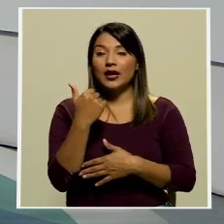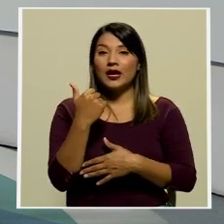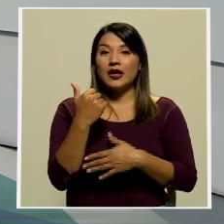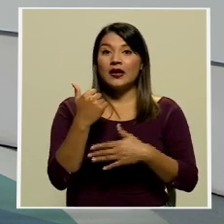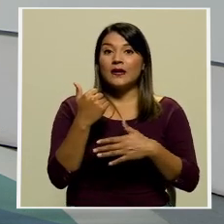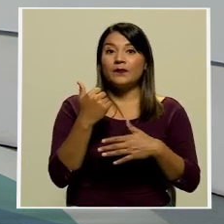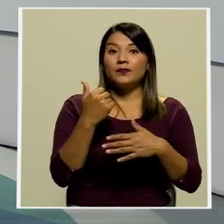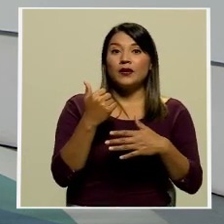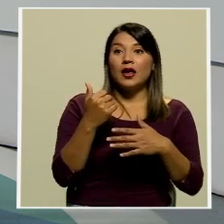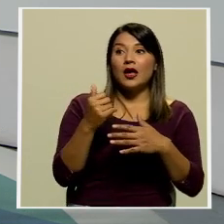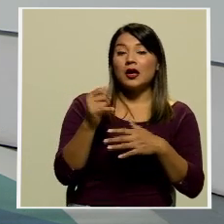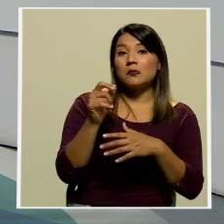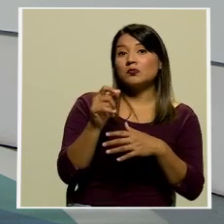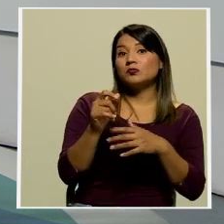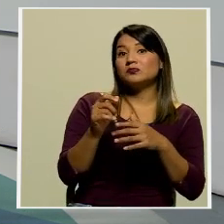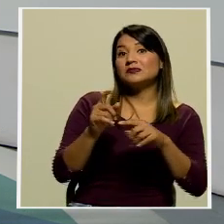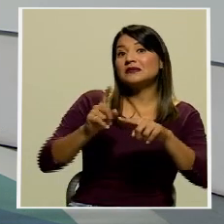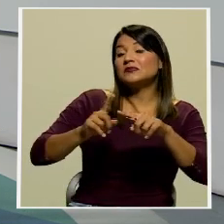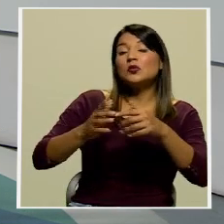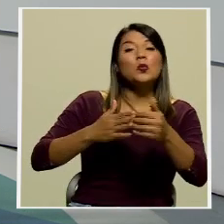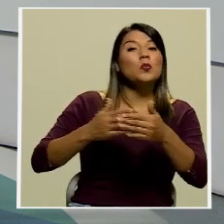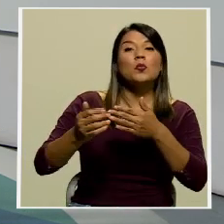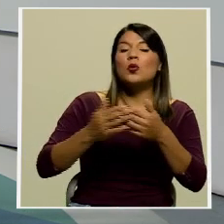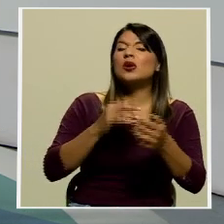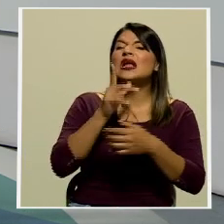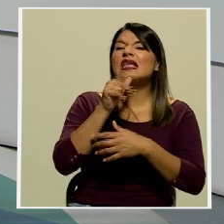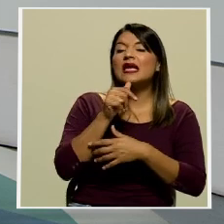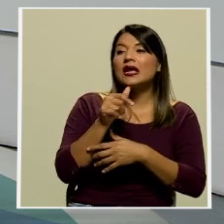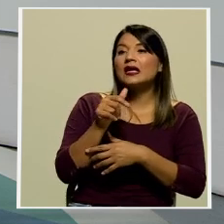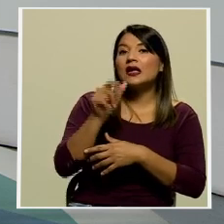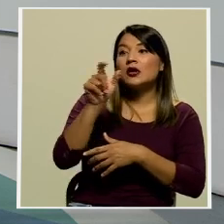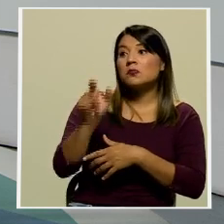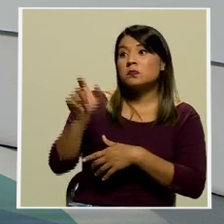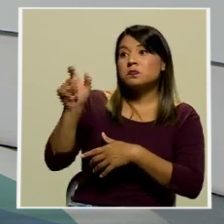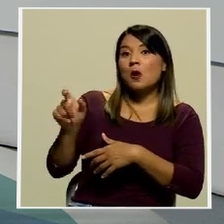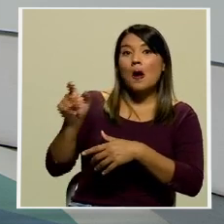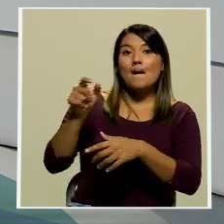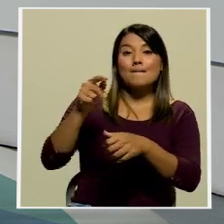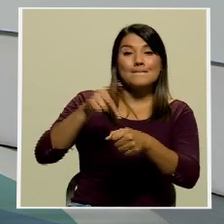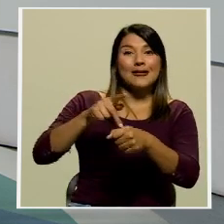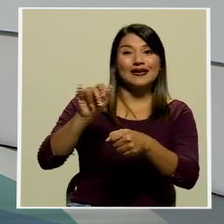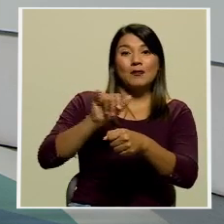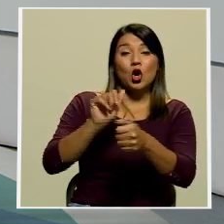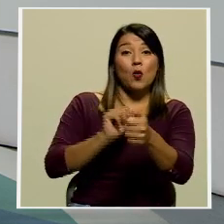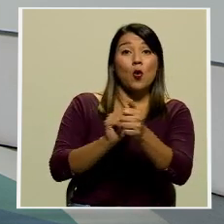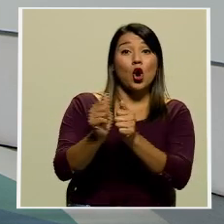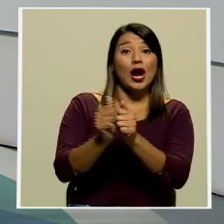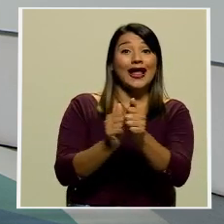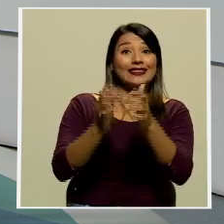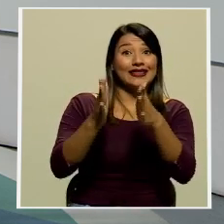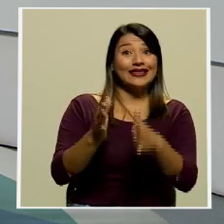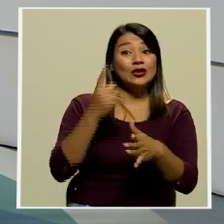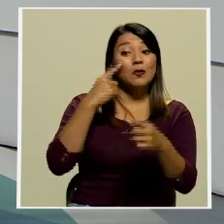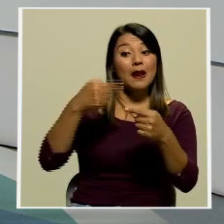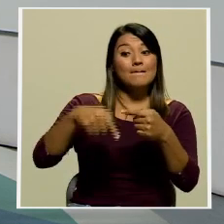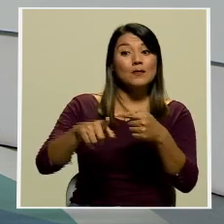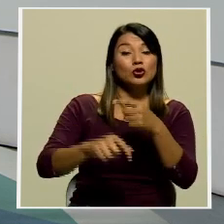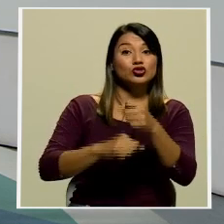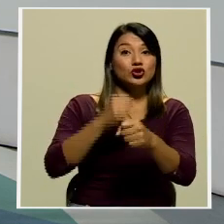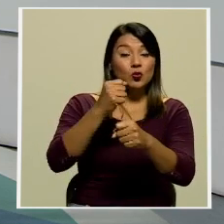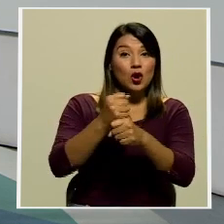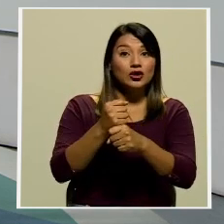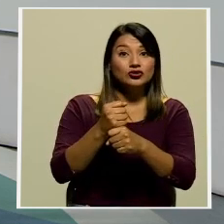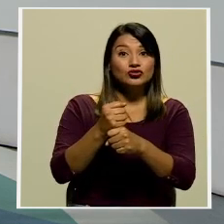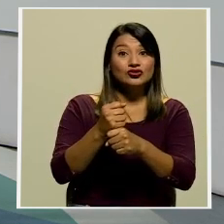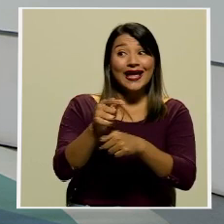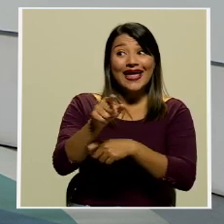aspire a conducir el país en el próximo periodo presidencial, va a tener que gobernar